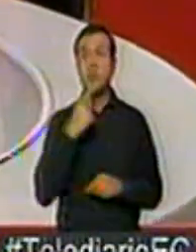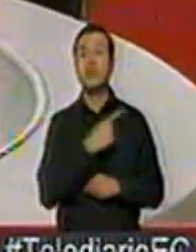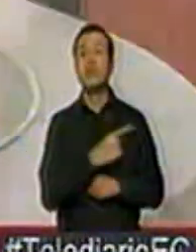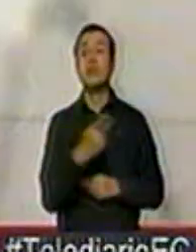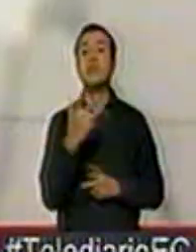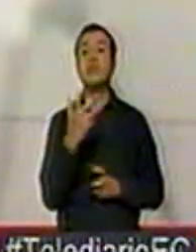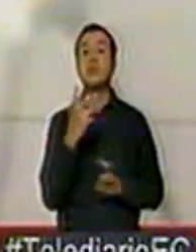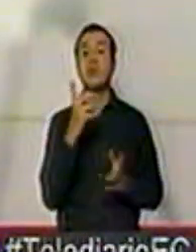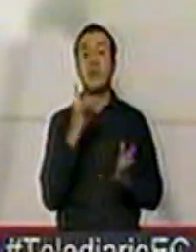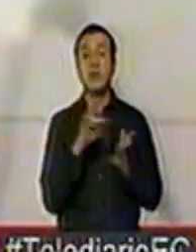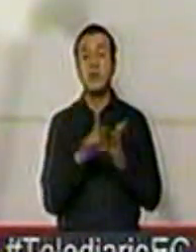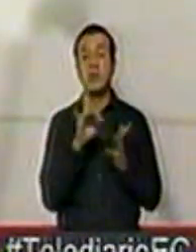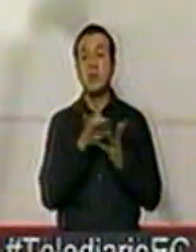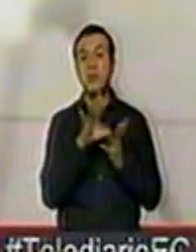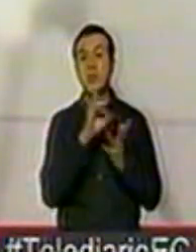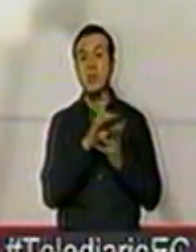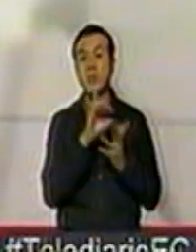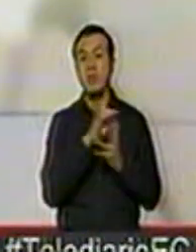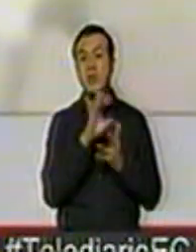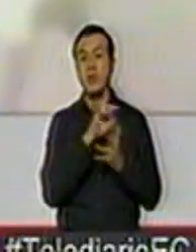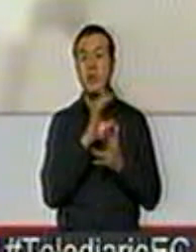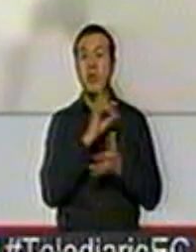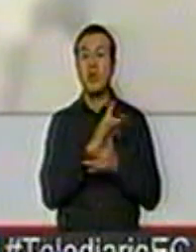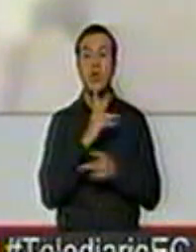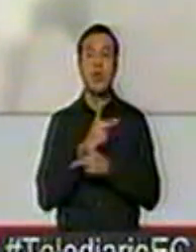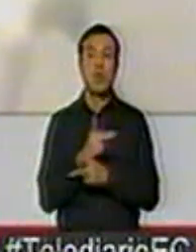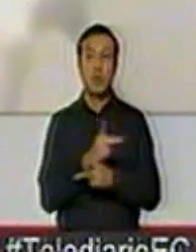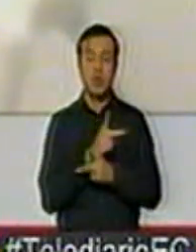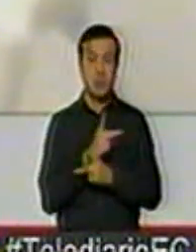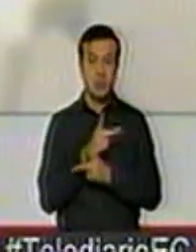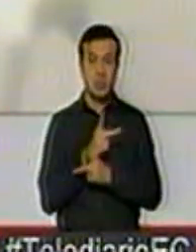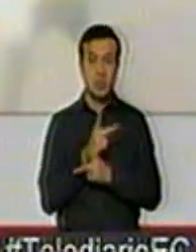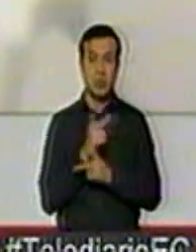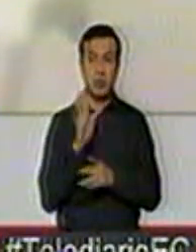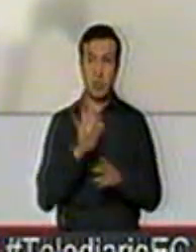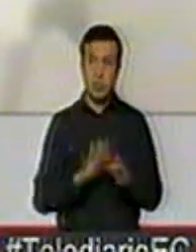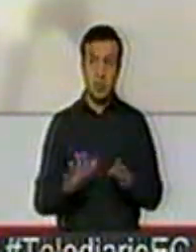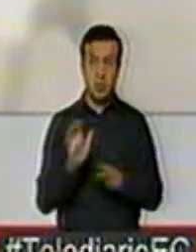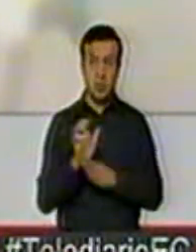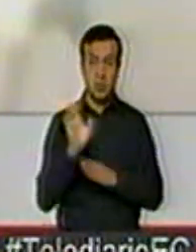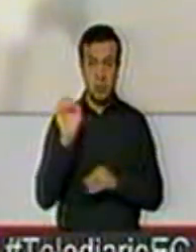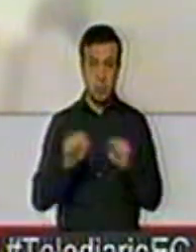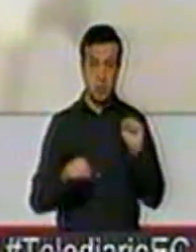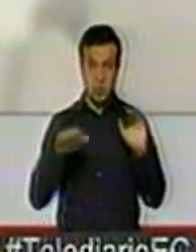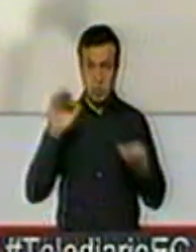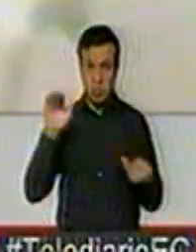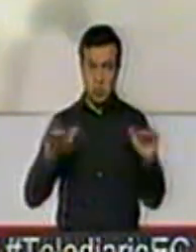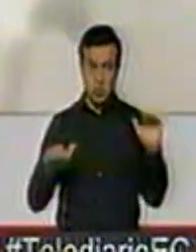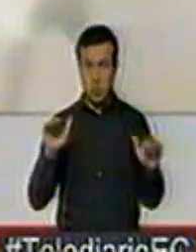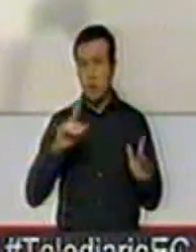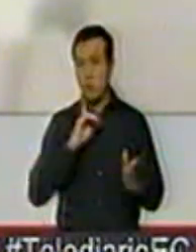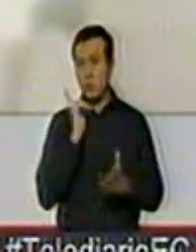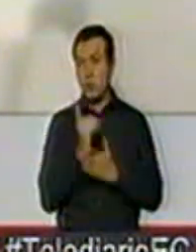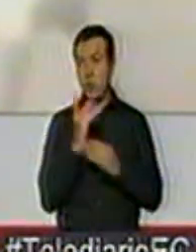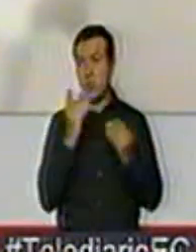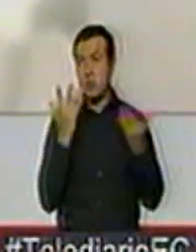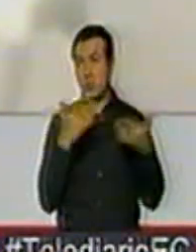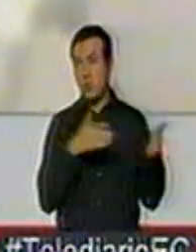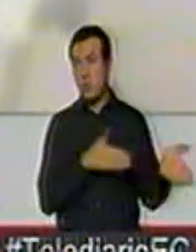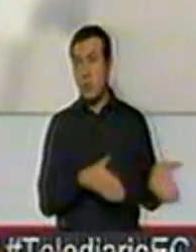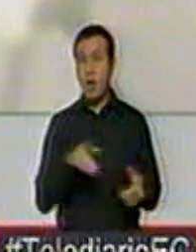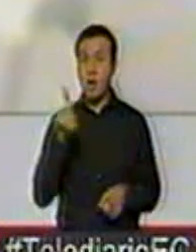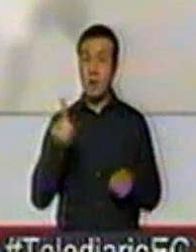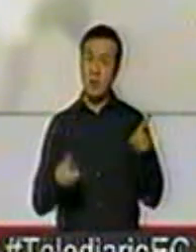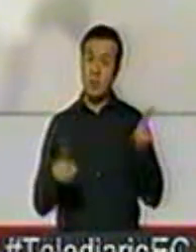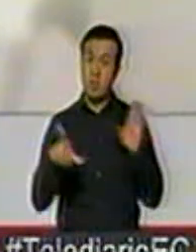quieren desaparecer al Consejo de Participación Ciudadana, y en el Ecuador hay muchas cosas por corregir. A lo mejor puede ser que hayan